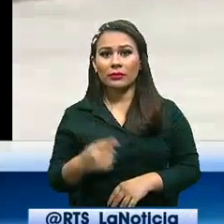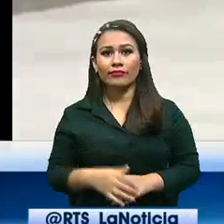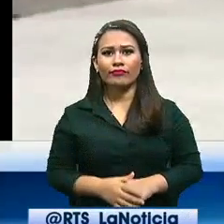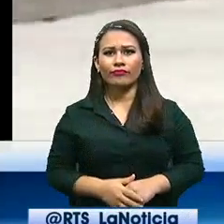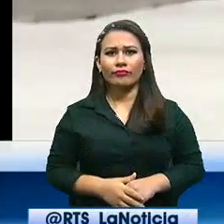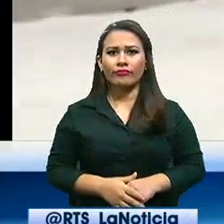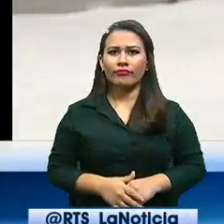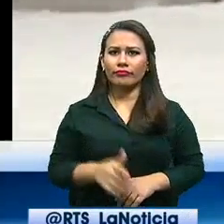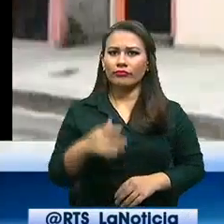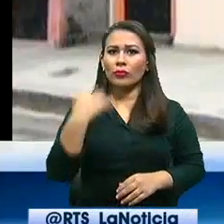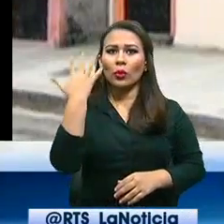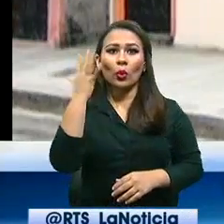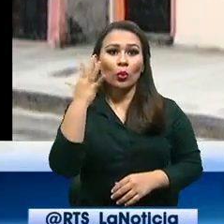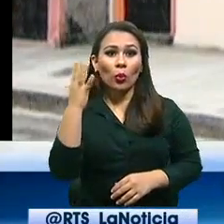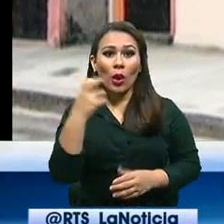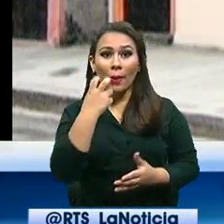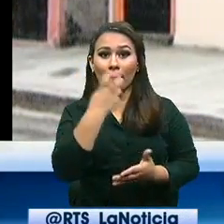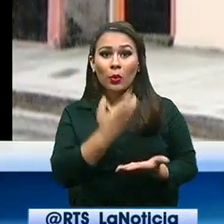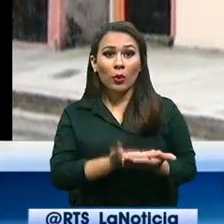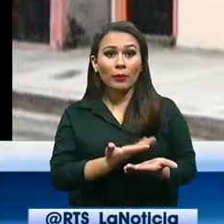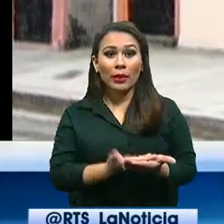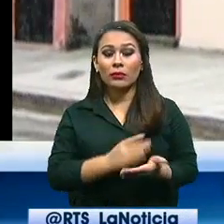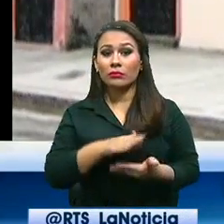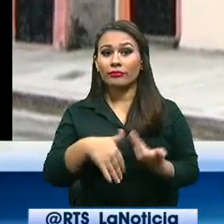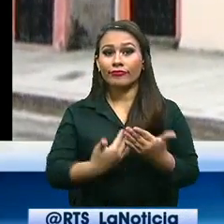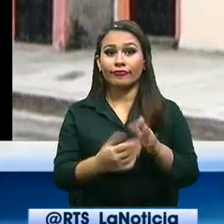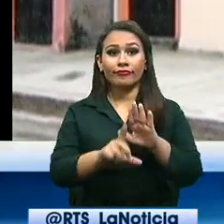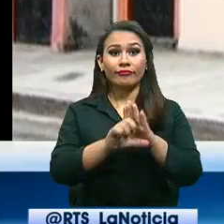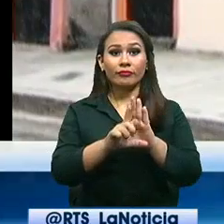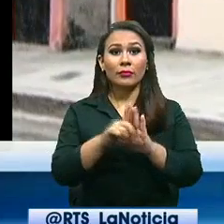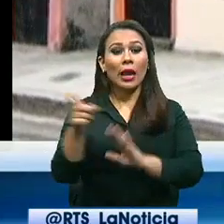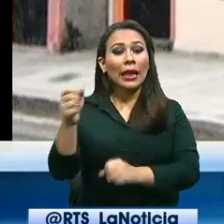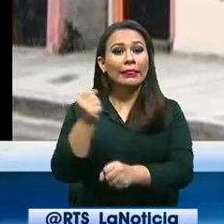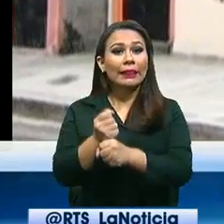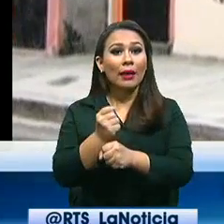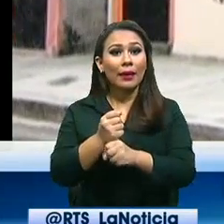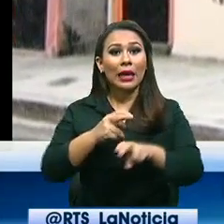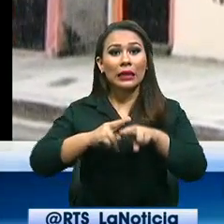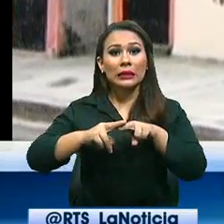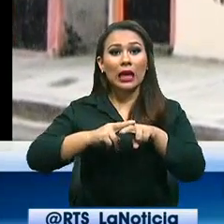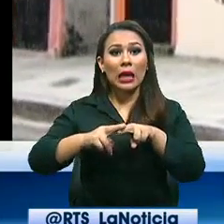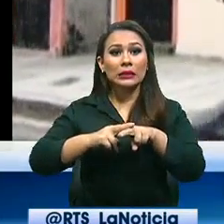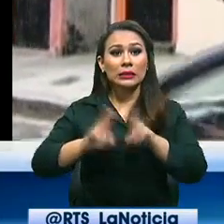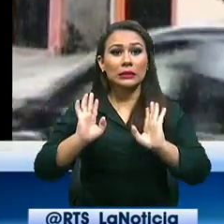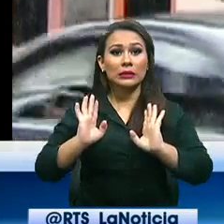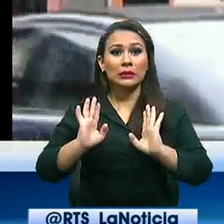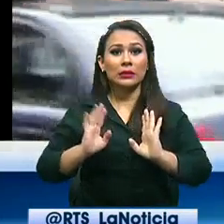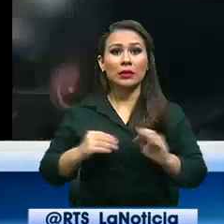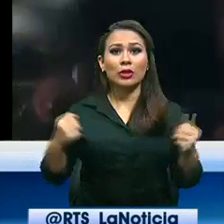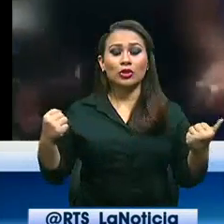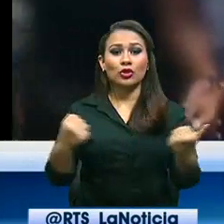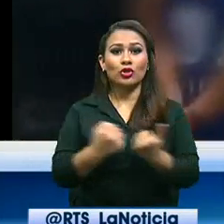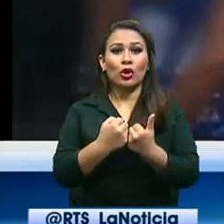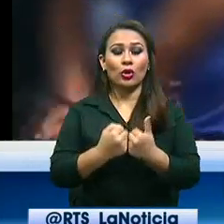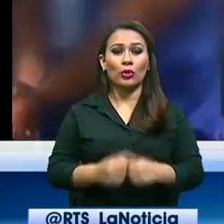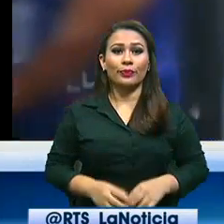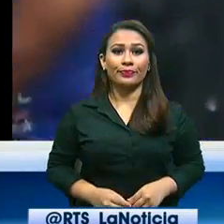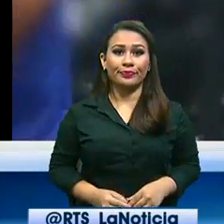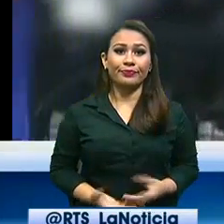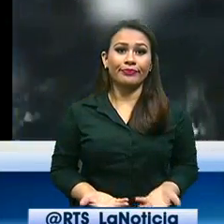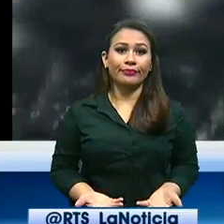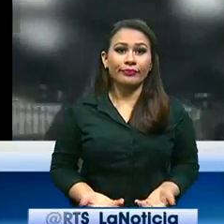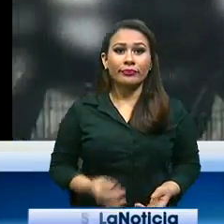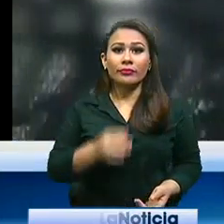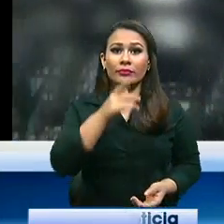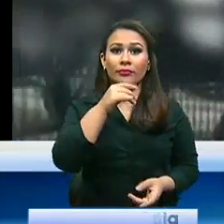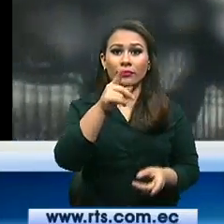hay ninguna prueba. Todo legal, él incluso estaba trabajando de taxi amigo, pero el taxi amigo se lo chocaron a él. Con él 6